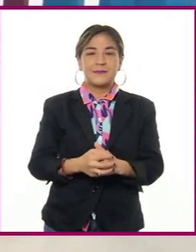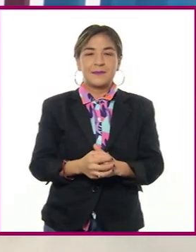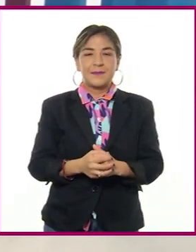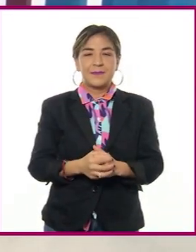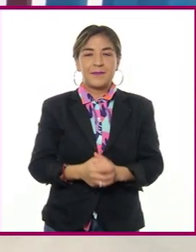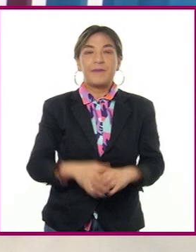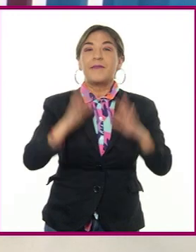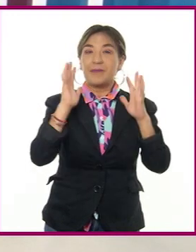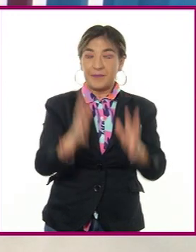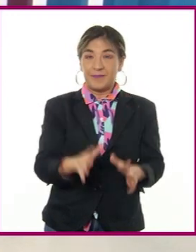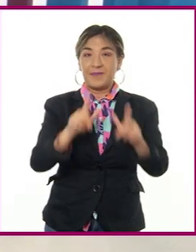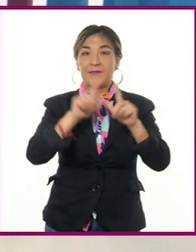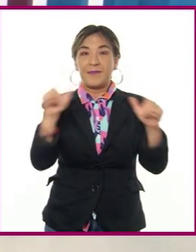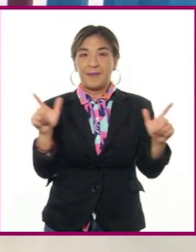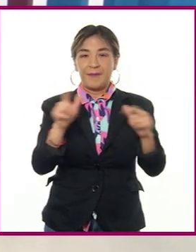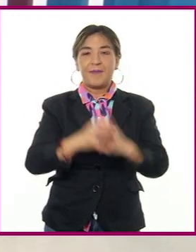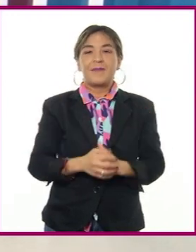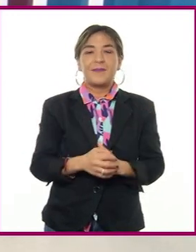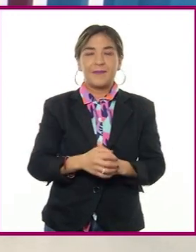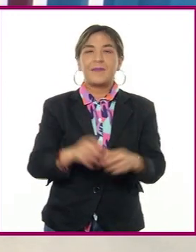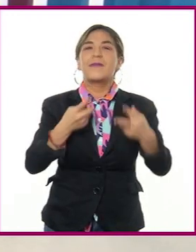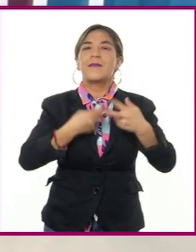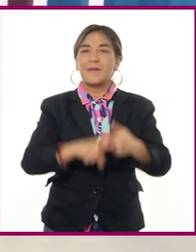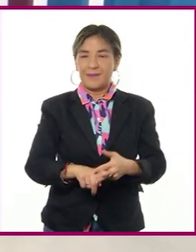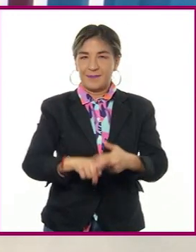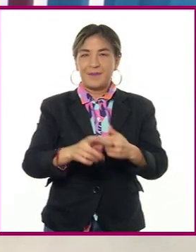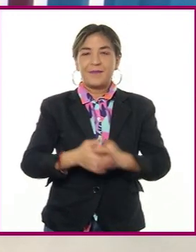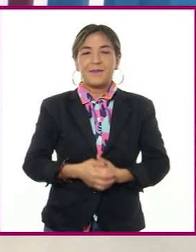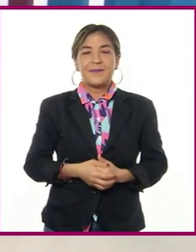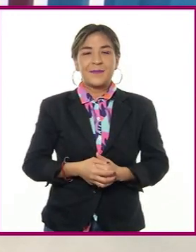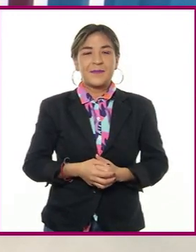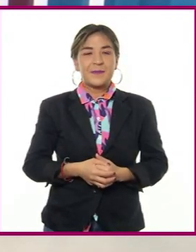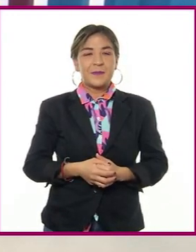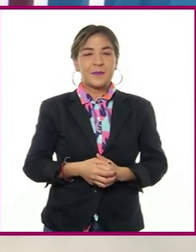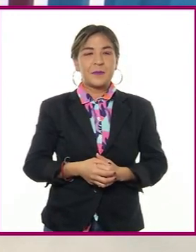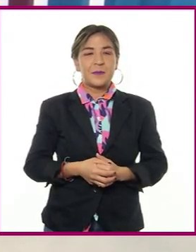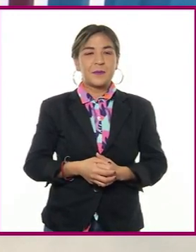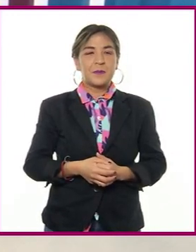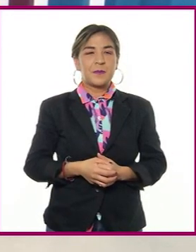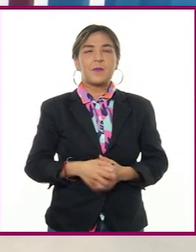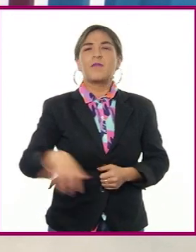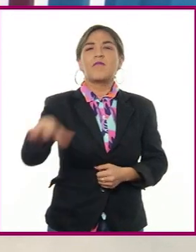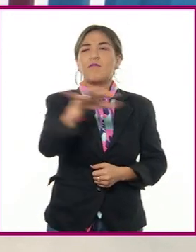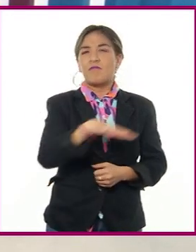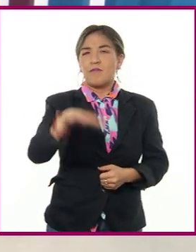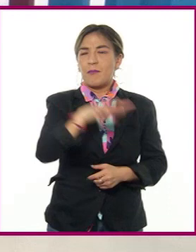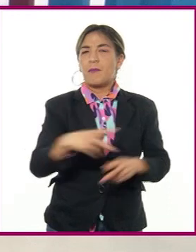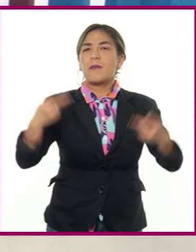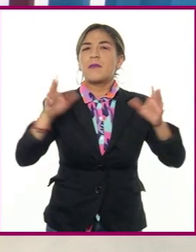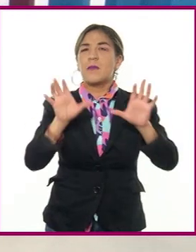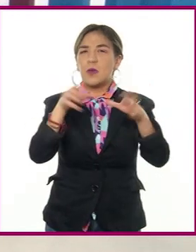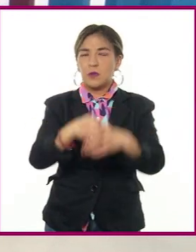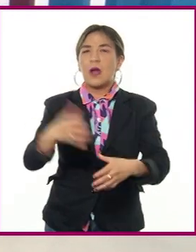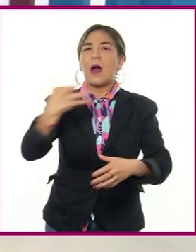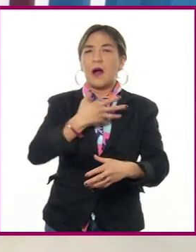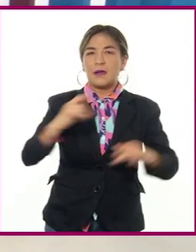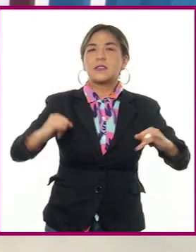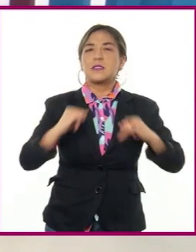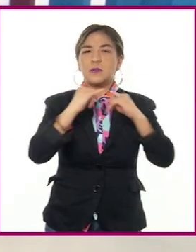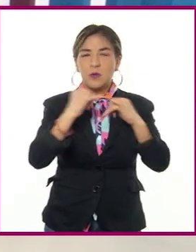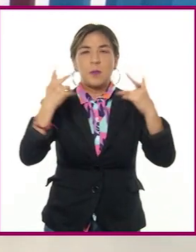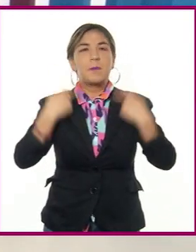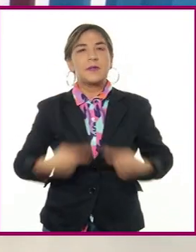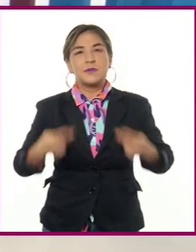Ahora sí, listas y listos, comenzamos. En su comunidad existen personas e instituciones